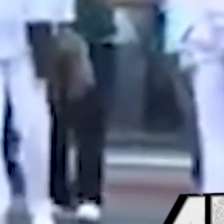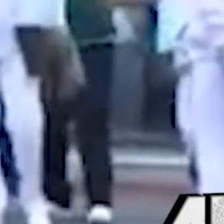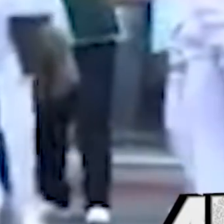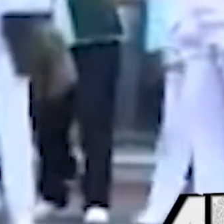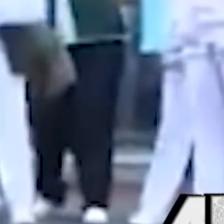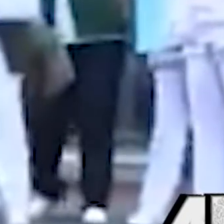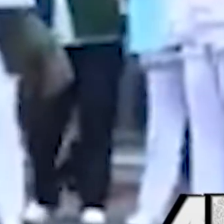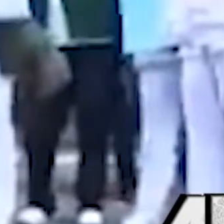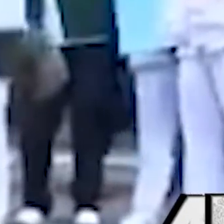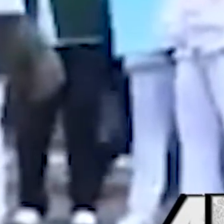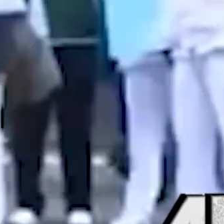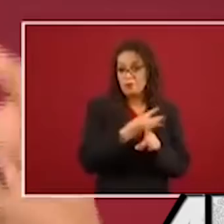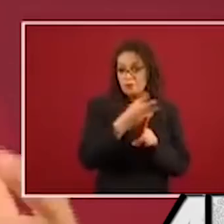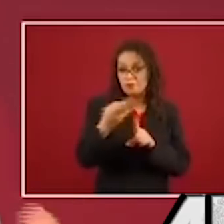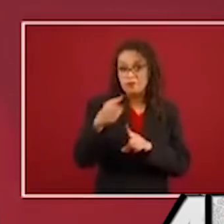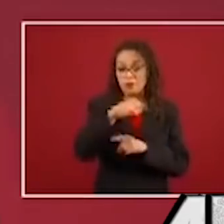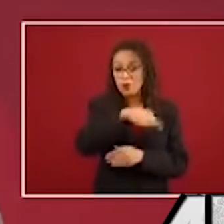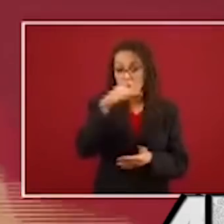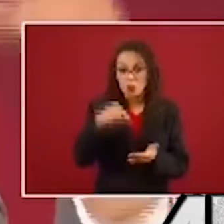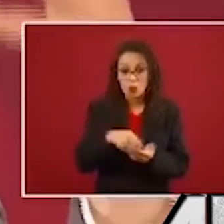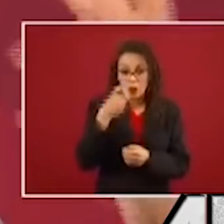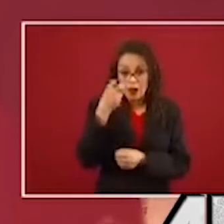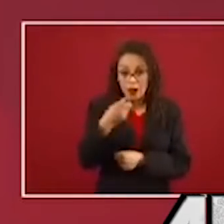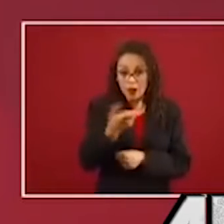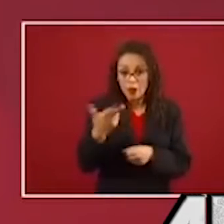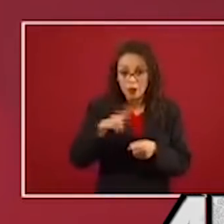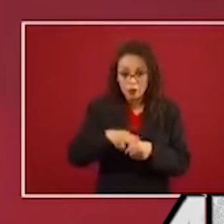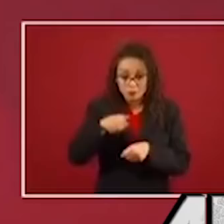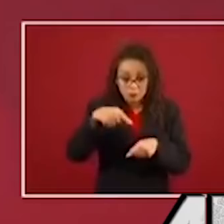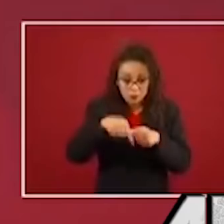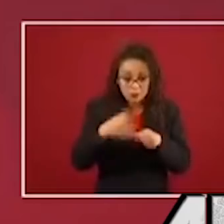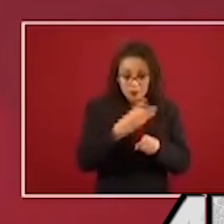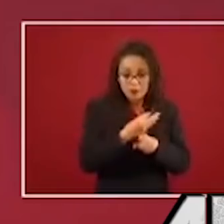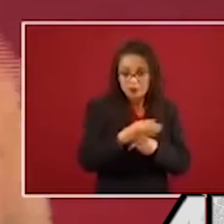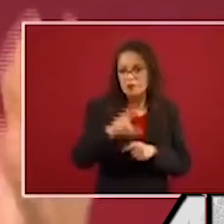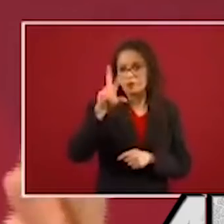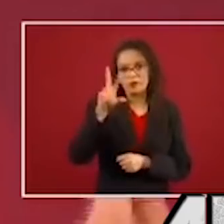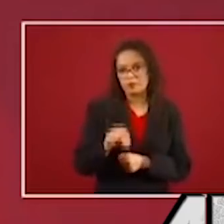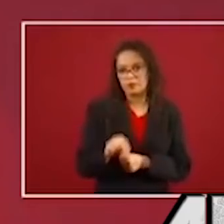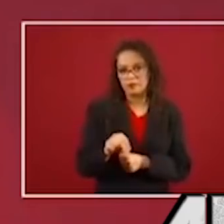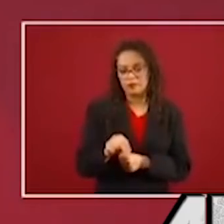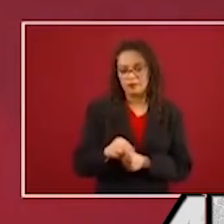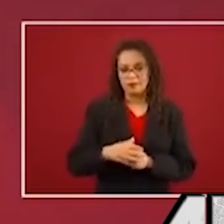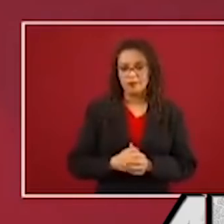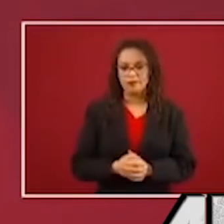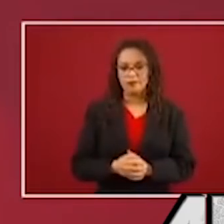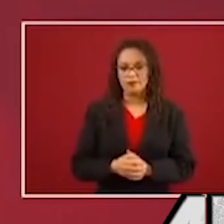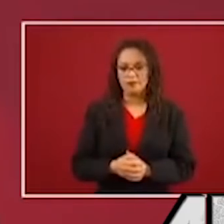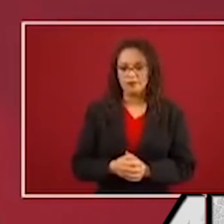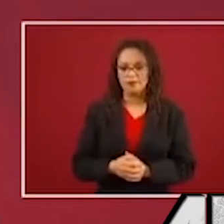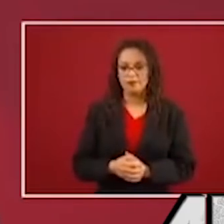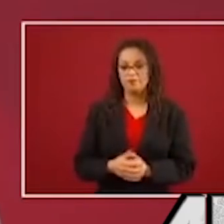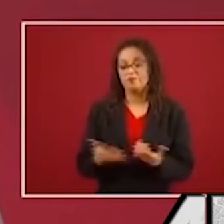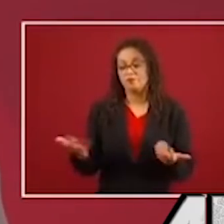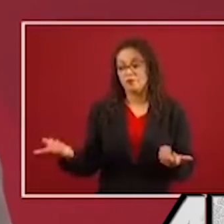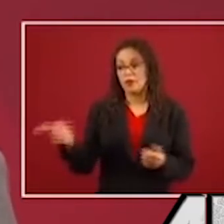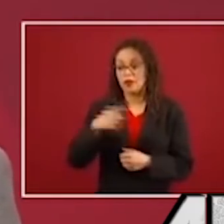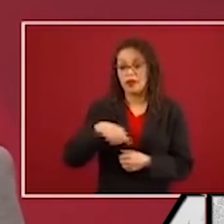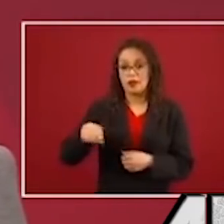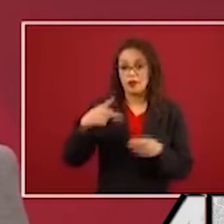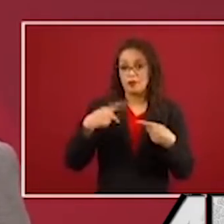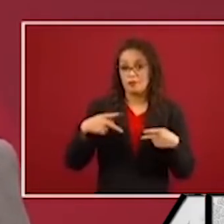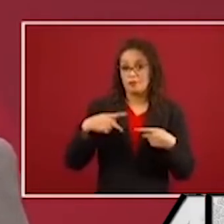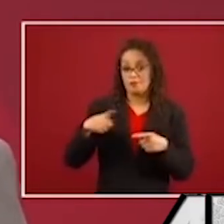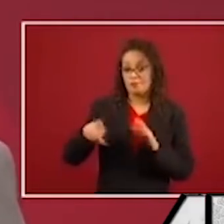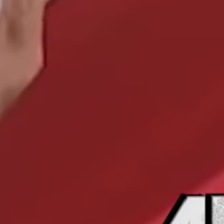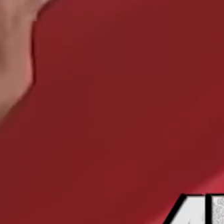Pero como siempre, este personaje y otros sacan totalmente de contexto y de nueva cuenta quieren engañar a la gente y hacerle creer